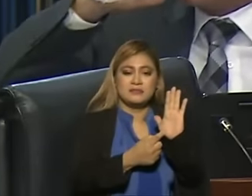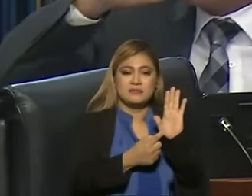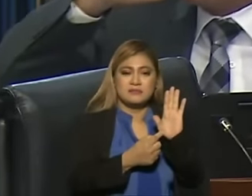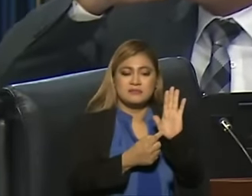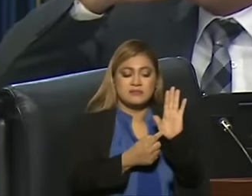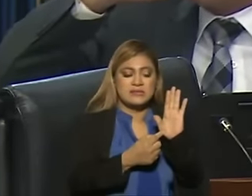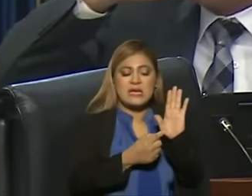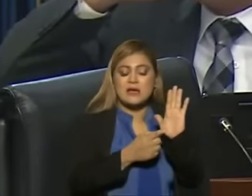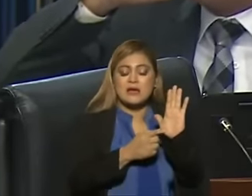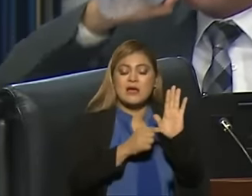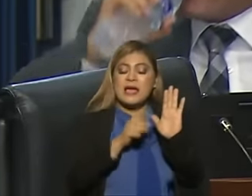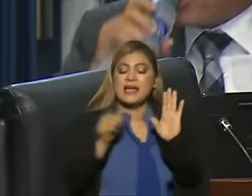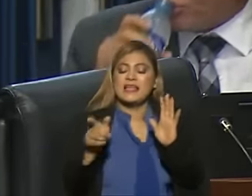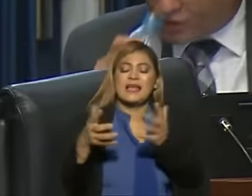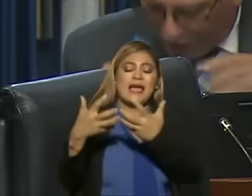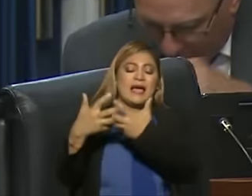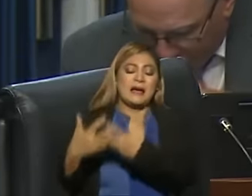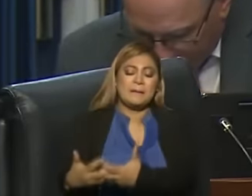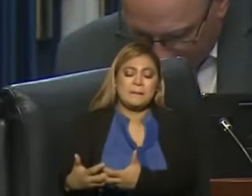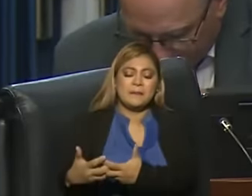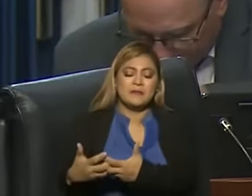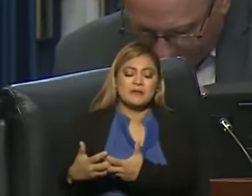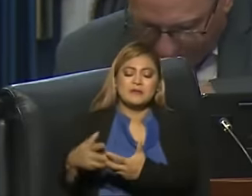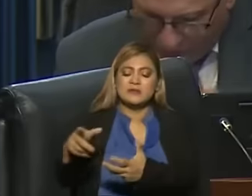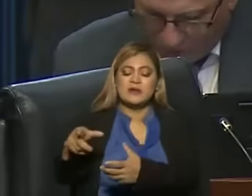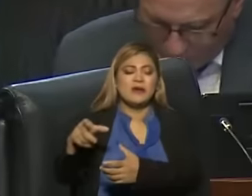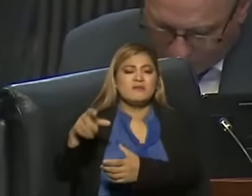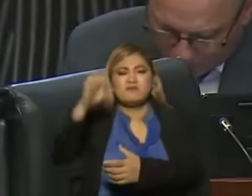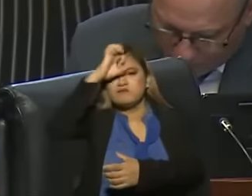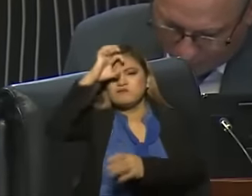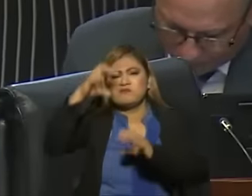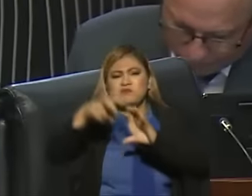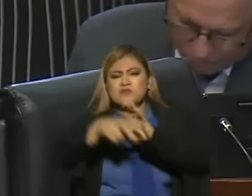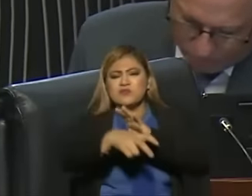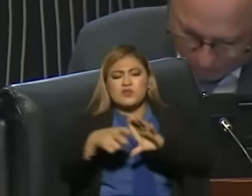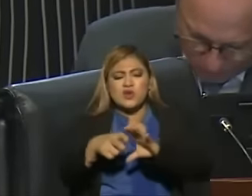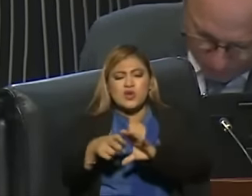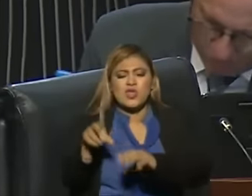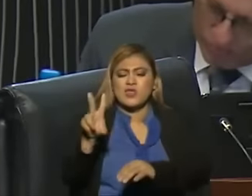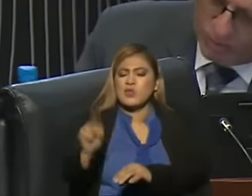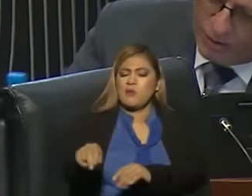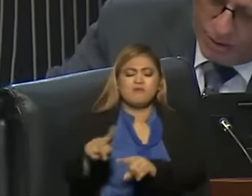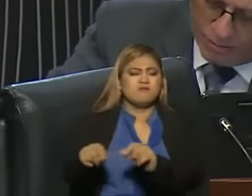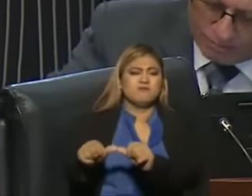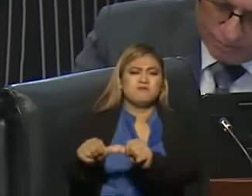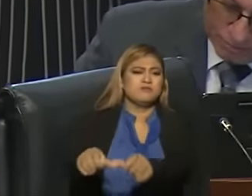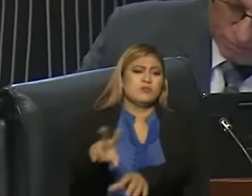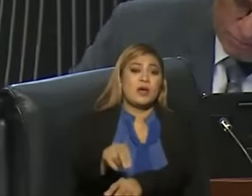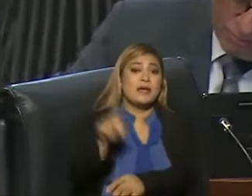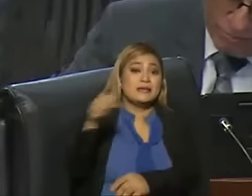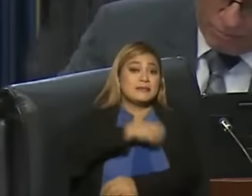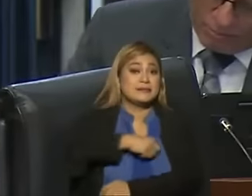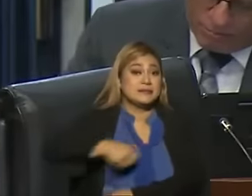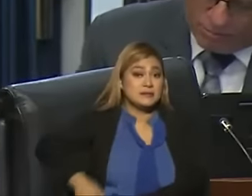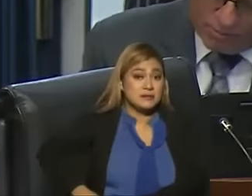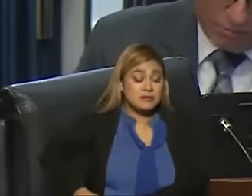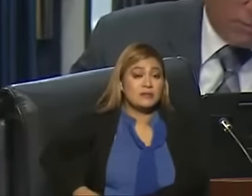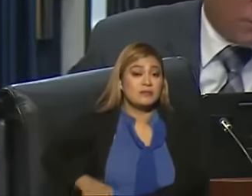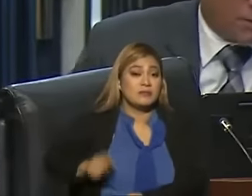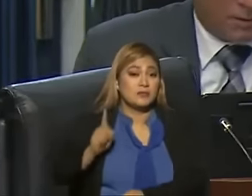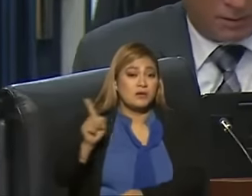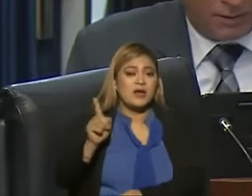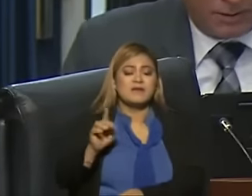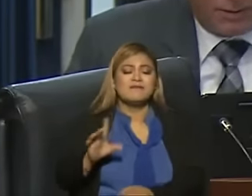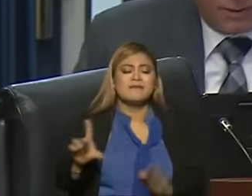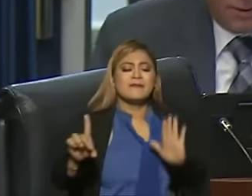empresa siguiera operando y se fue al CIADI. Y después de 7 años de litigio, El Salvador fue exonerado, respaldando el